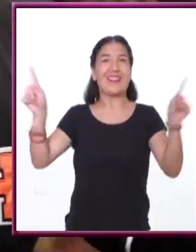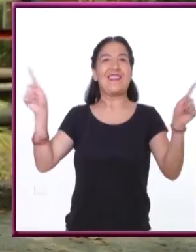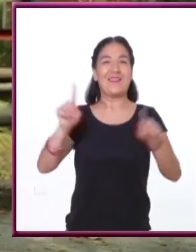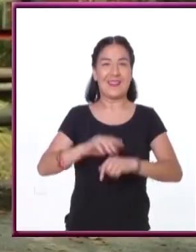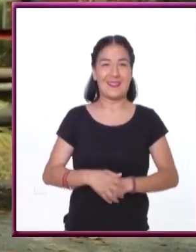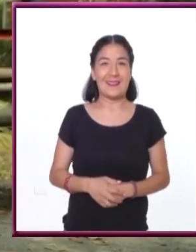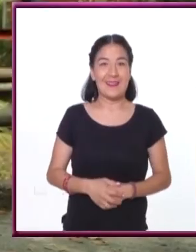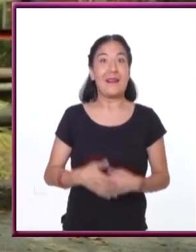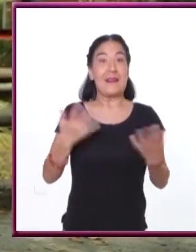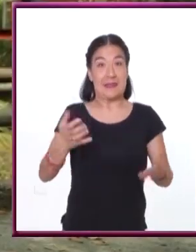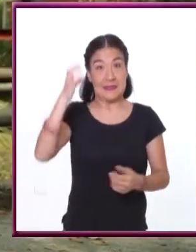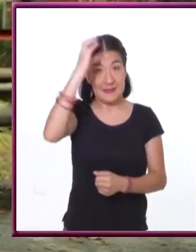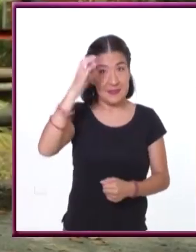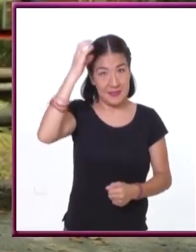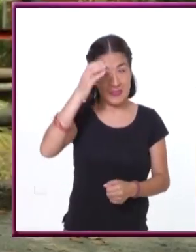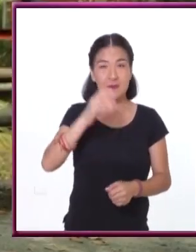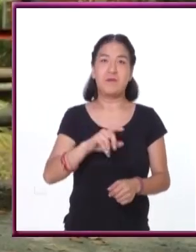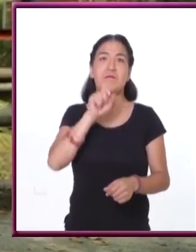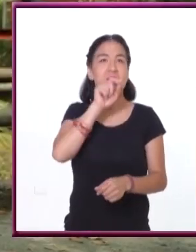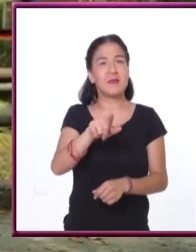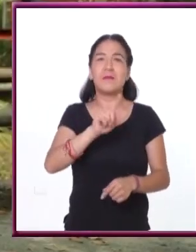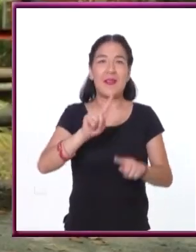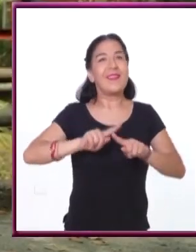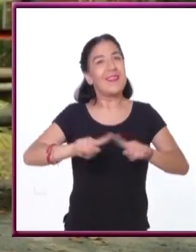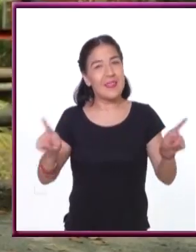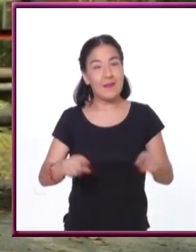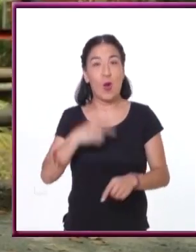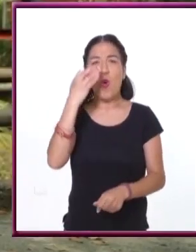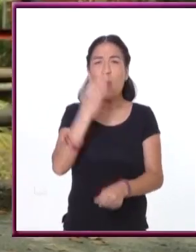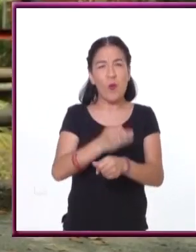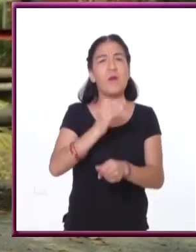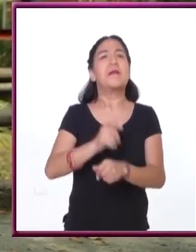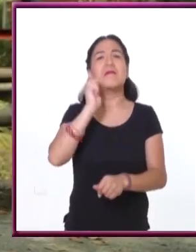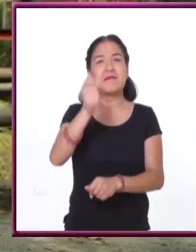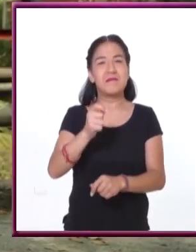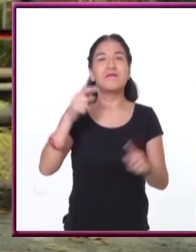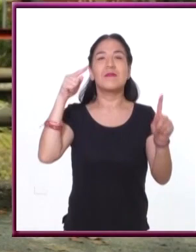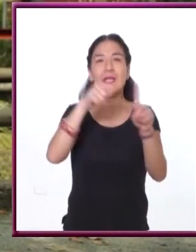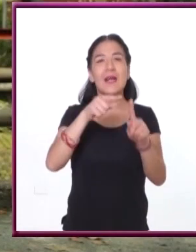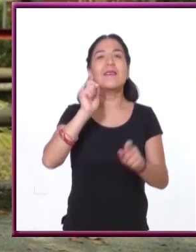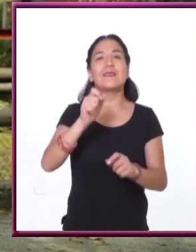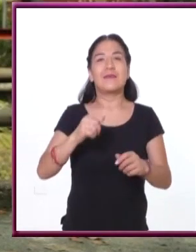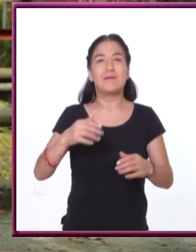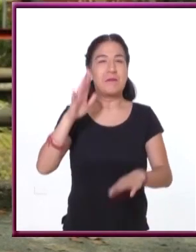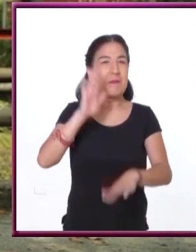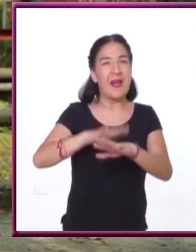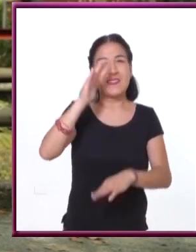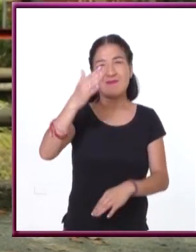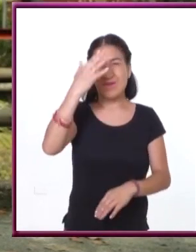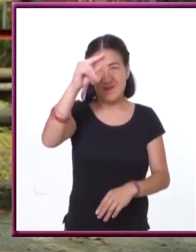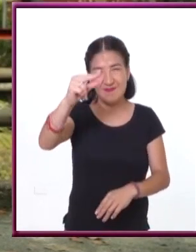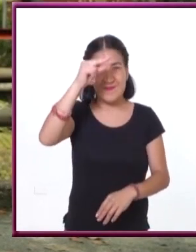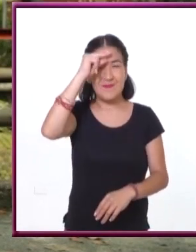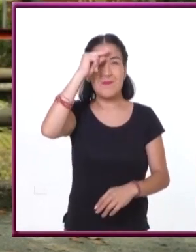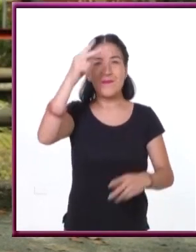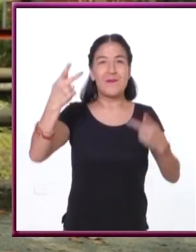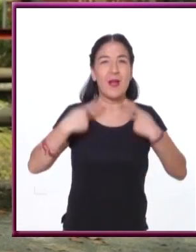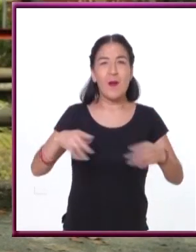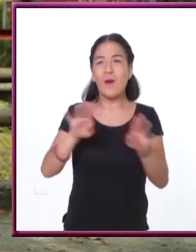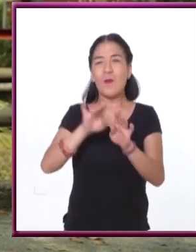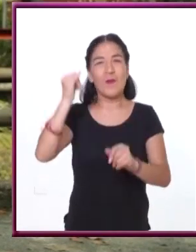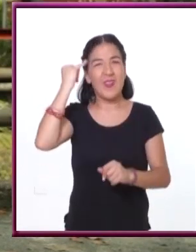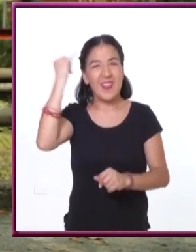siempre. Y en la ciencia no es diferente. El capítulo de hoy está dedicado a uno de estos genios que con sus ideas